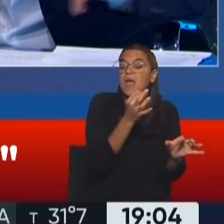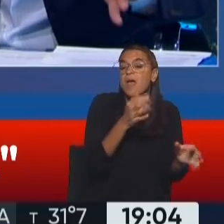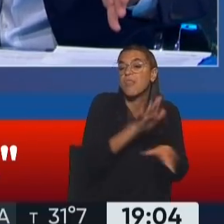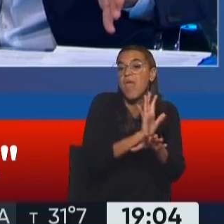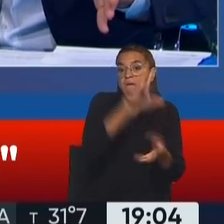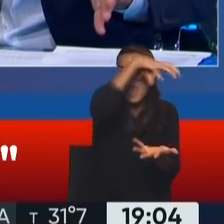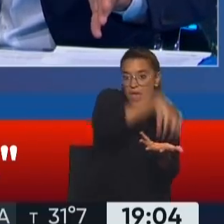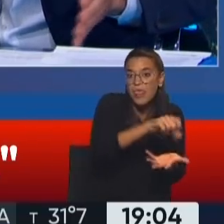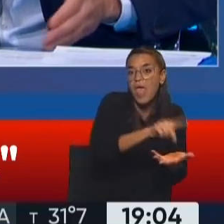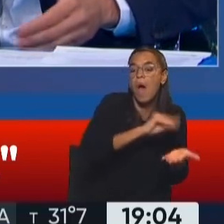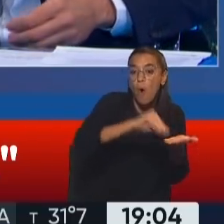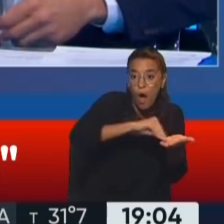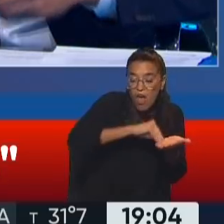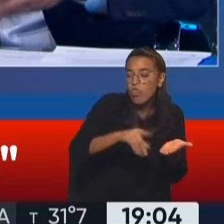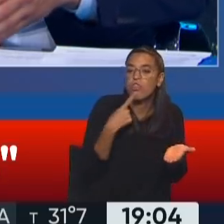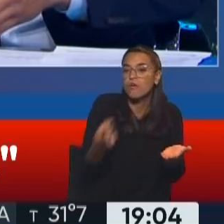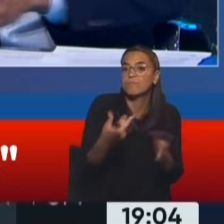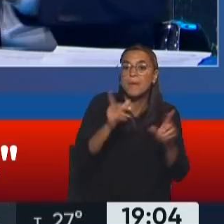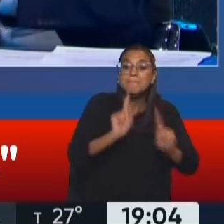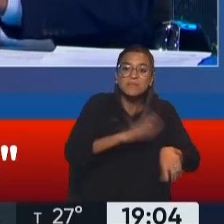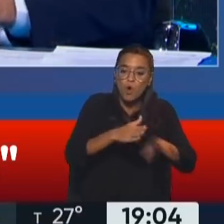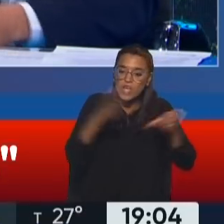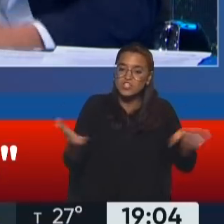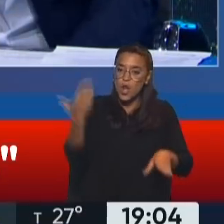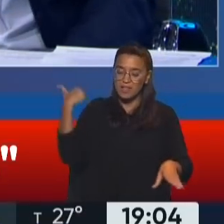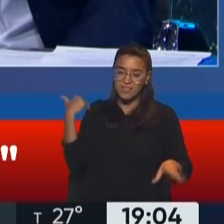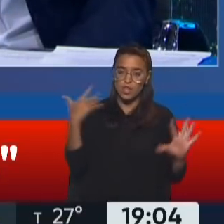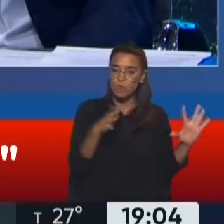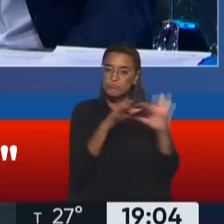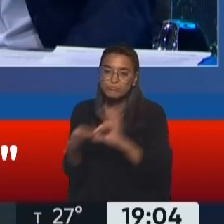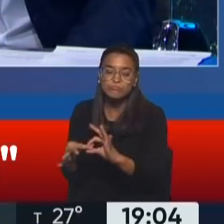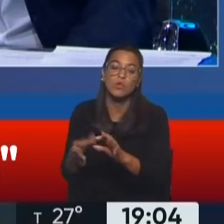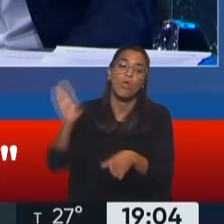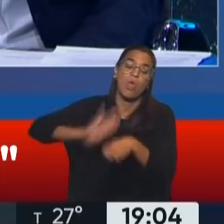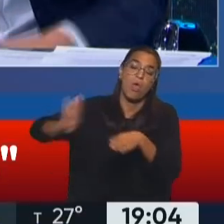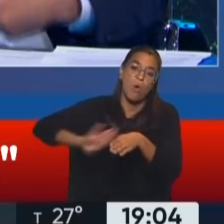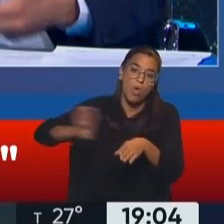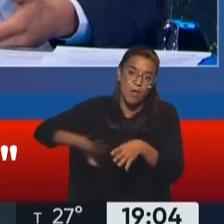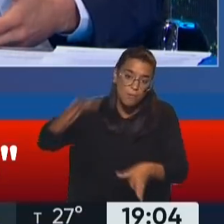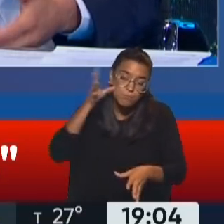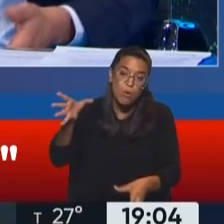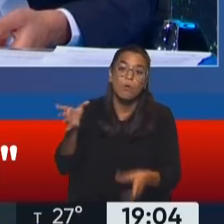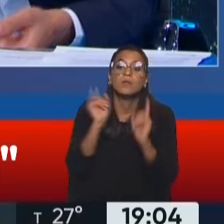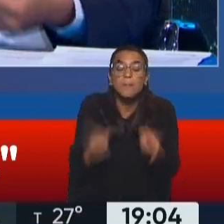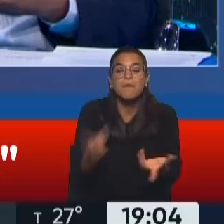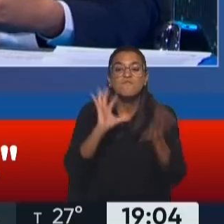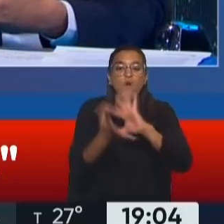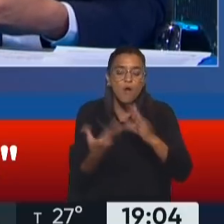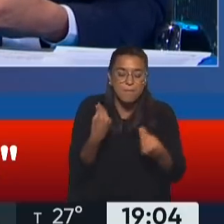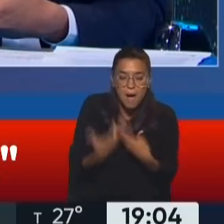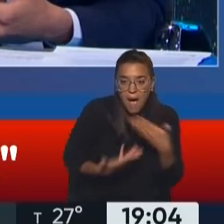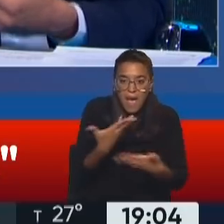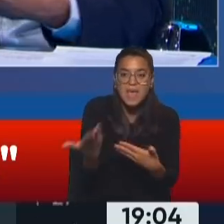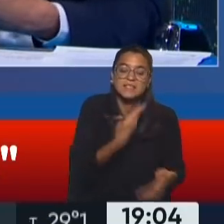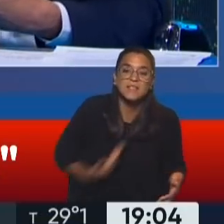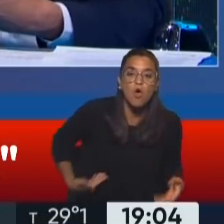Estado en la gestión anterior. Y eso me parece que obviamente no está vinculado directamente al sobreendeudamiento, pero tiene que ver con la forma en que se va desarmando al